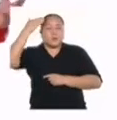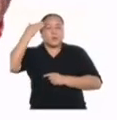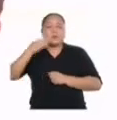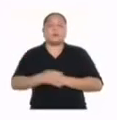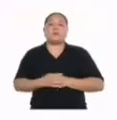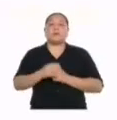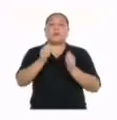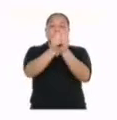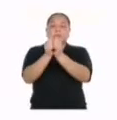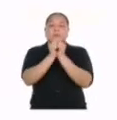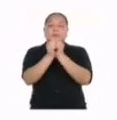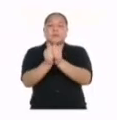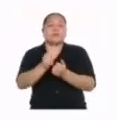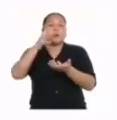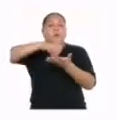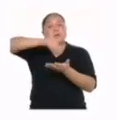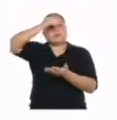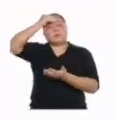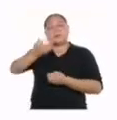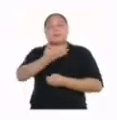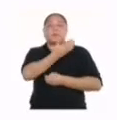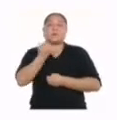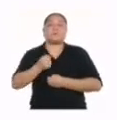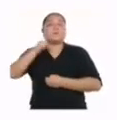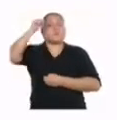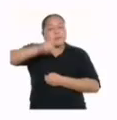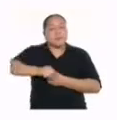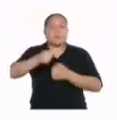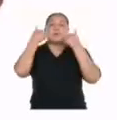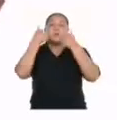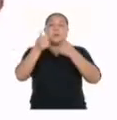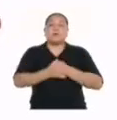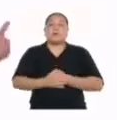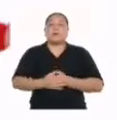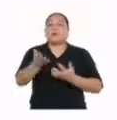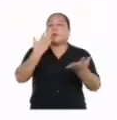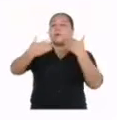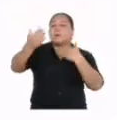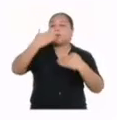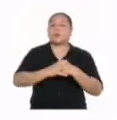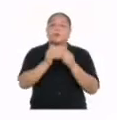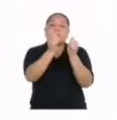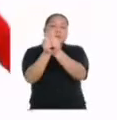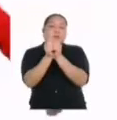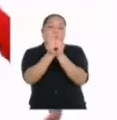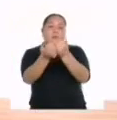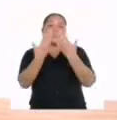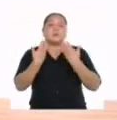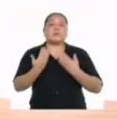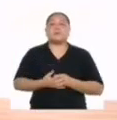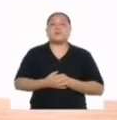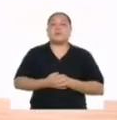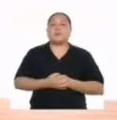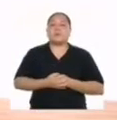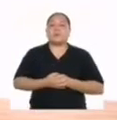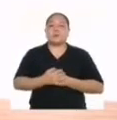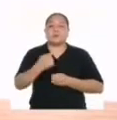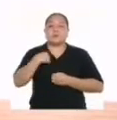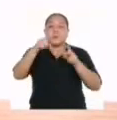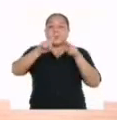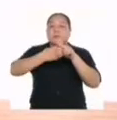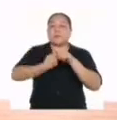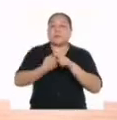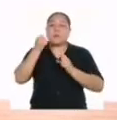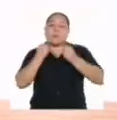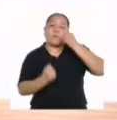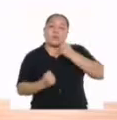mente para juntos aprender mejor. Sí, muy bien. Entonces ven, acompáñenme. Comencemos